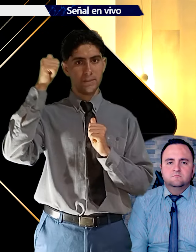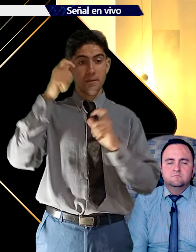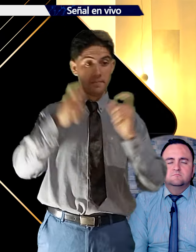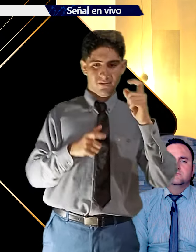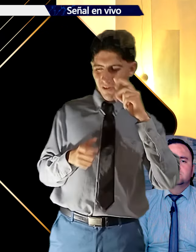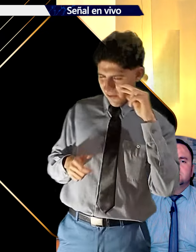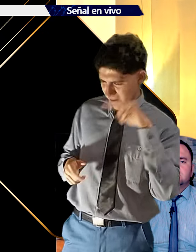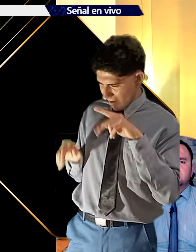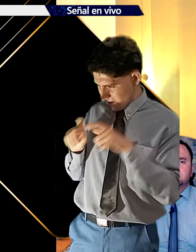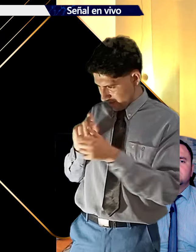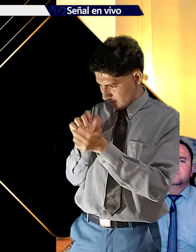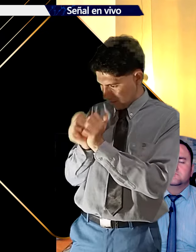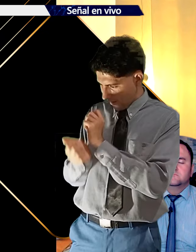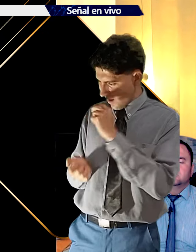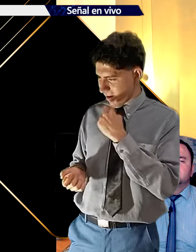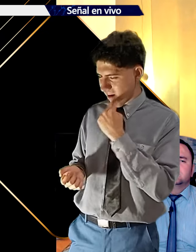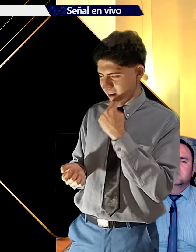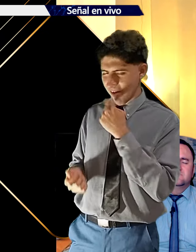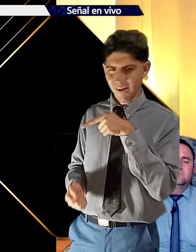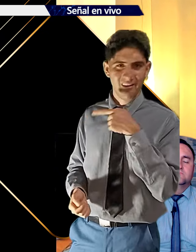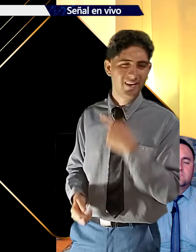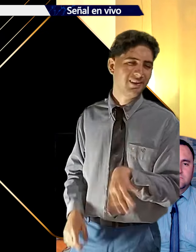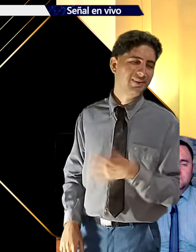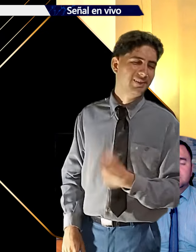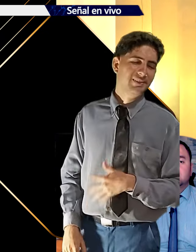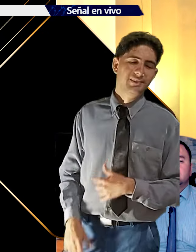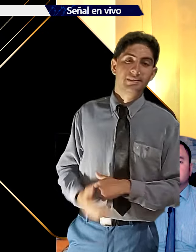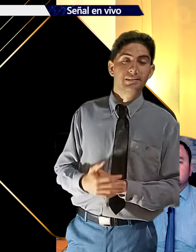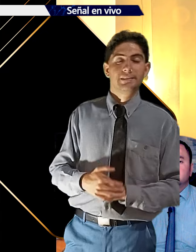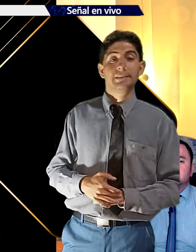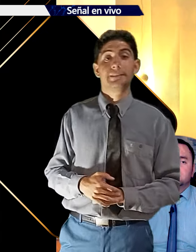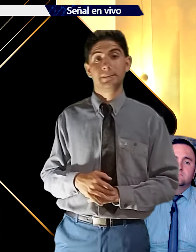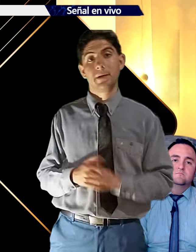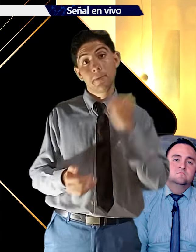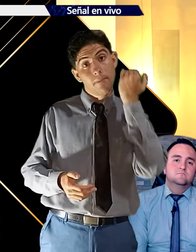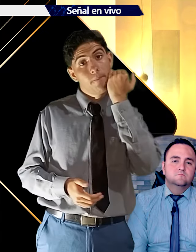Se levantaron contra él, se burlaron.